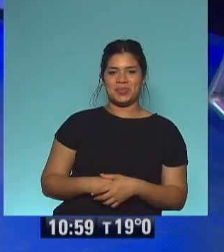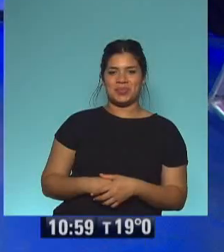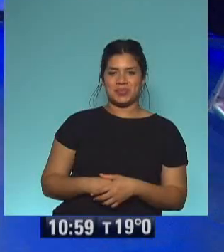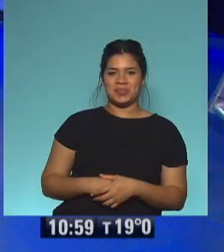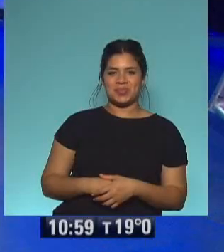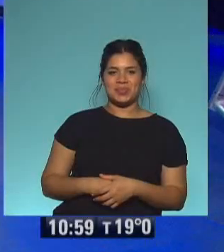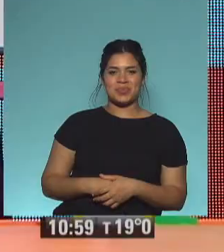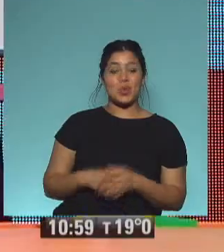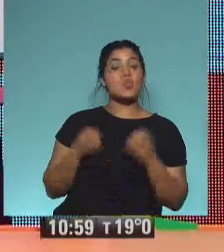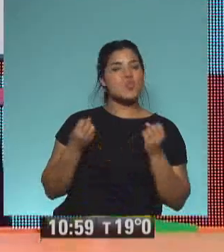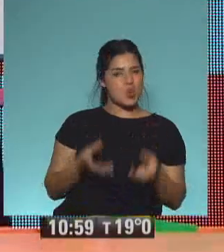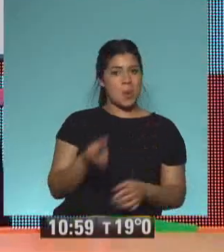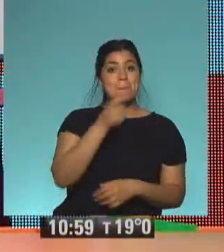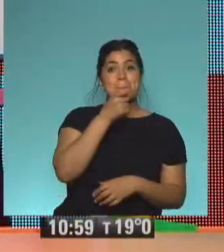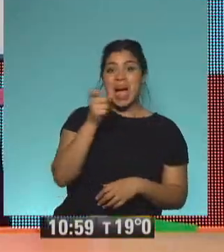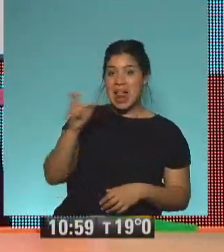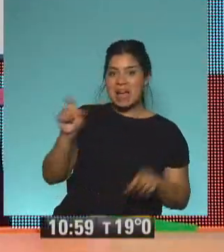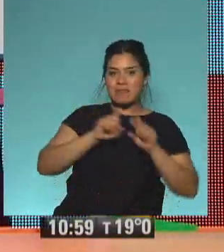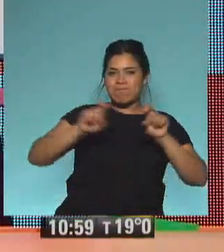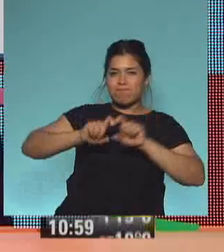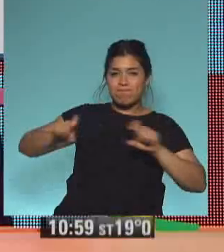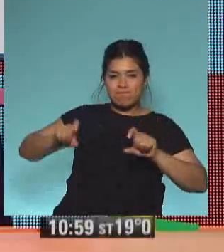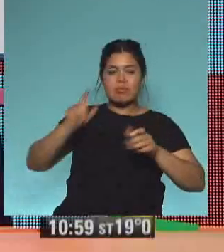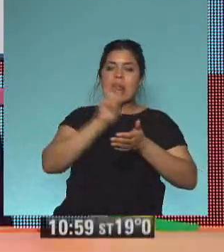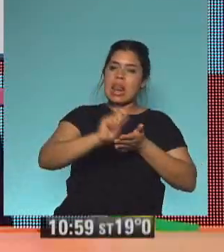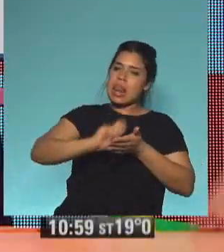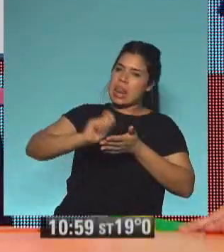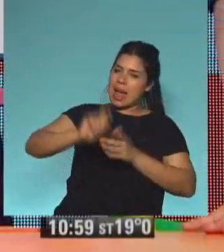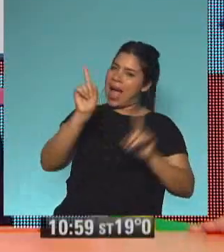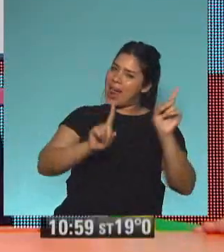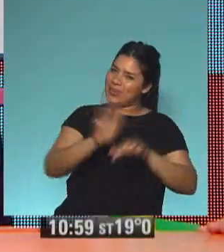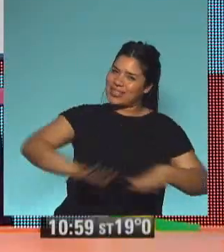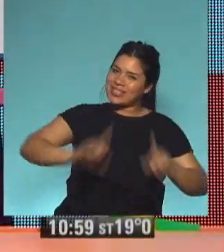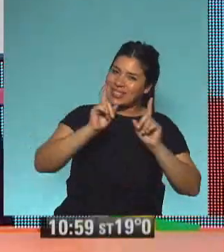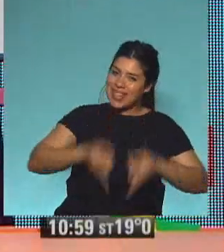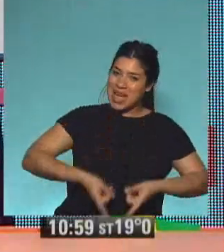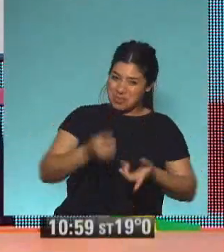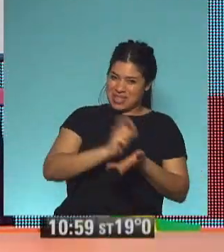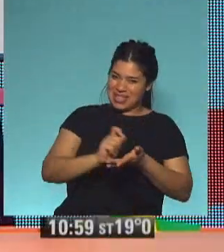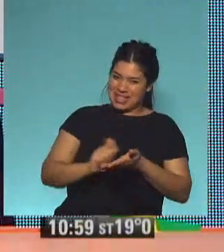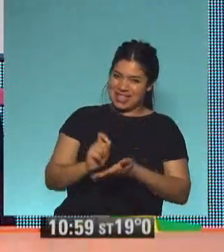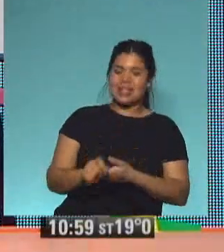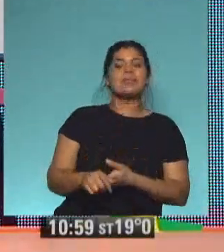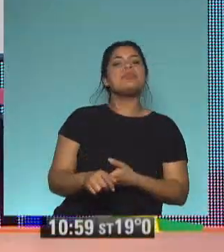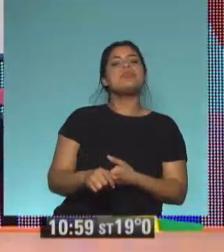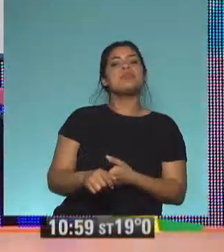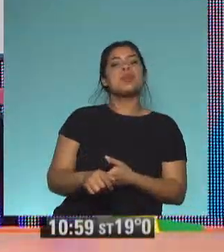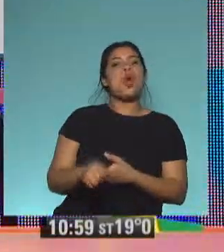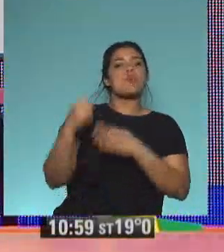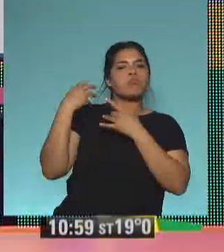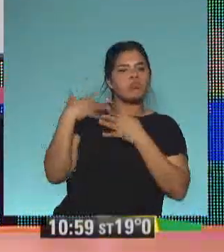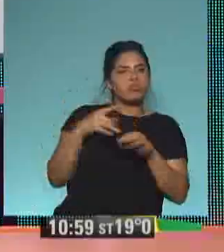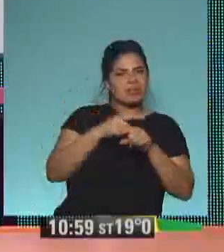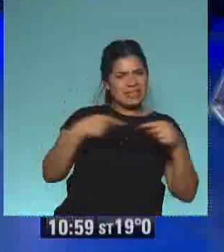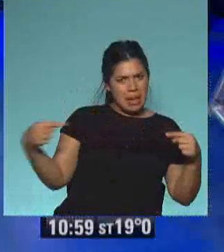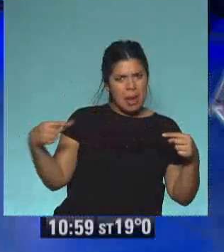Bueno, tenemos nuestras palabras del aire que ahí estaban los chicos escribiendo. Sí. Sí, nuestro frasco con palabras del aire que fuimos juntando durante toda la semana.